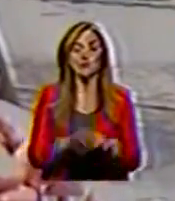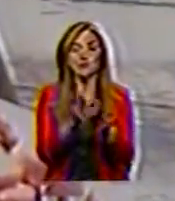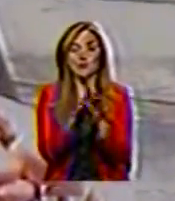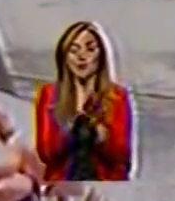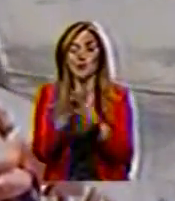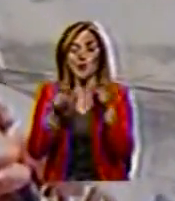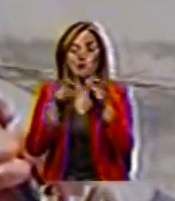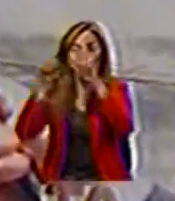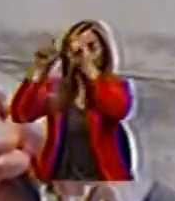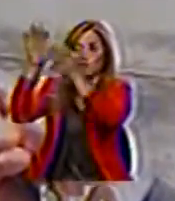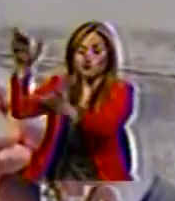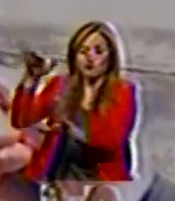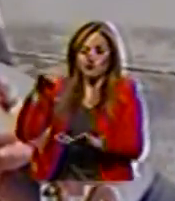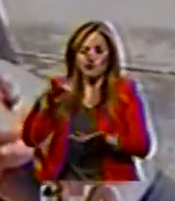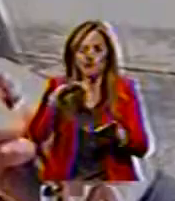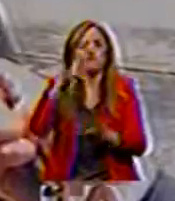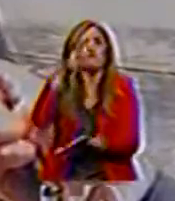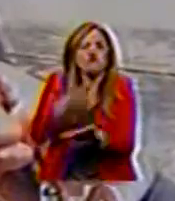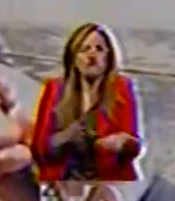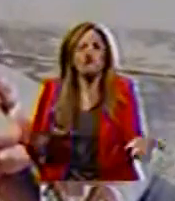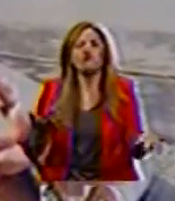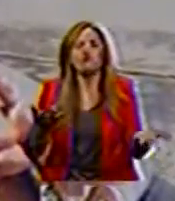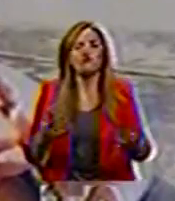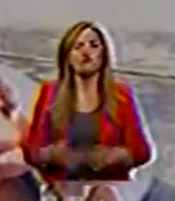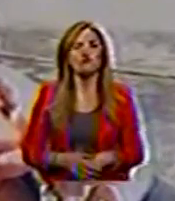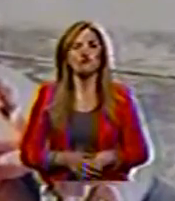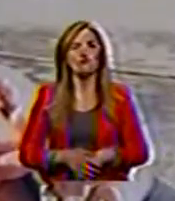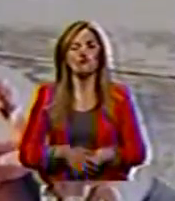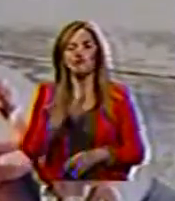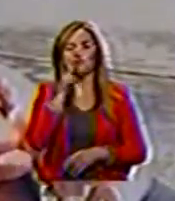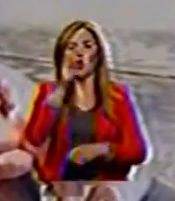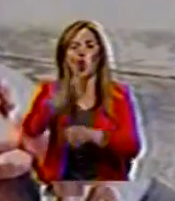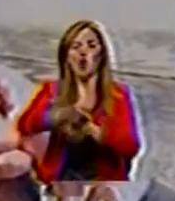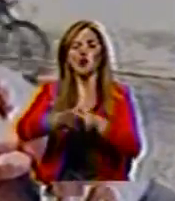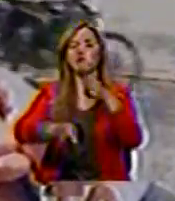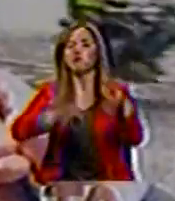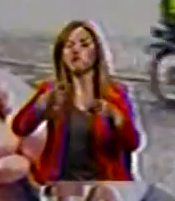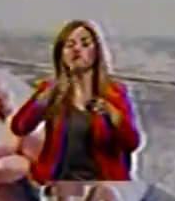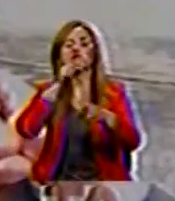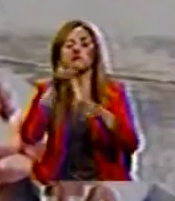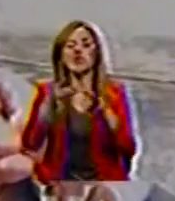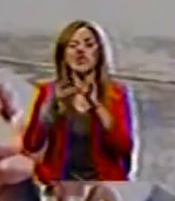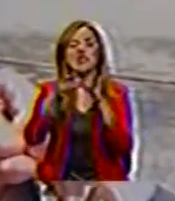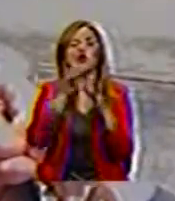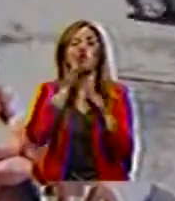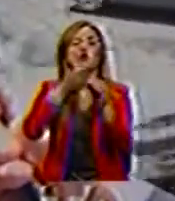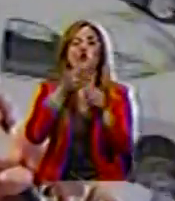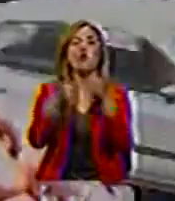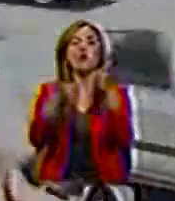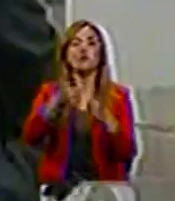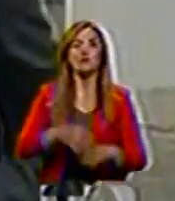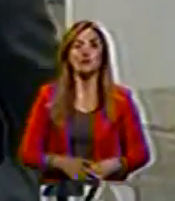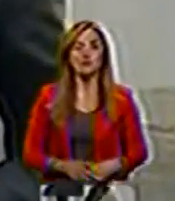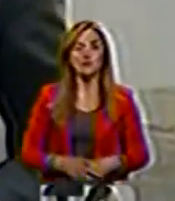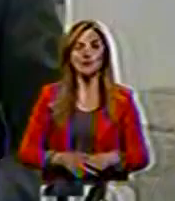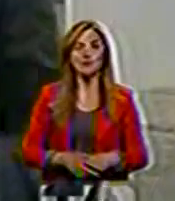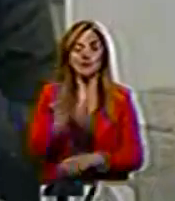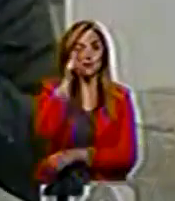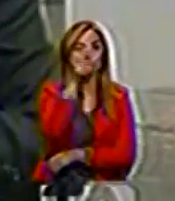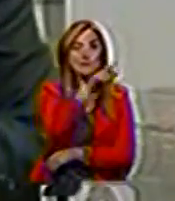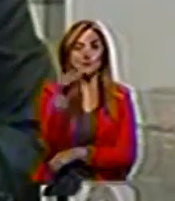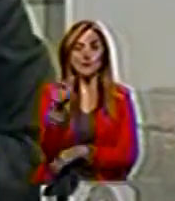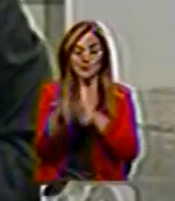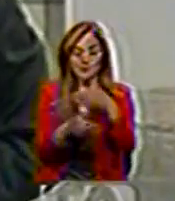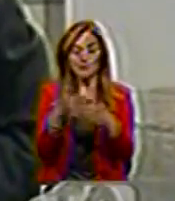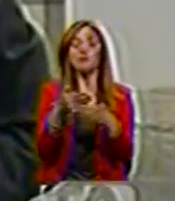los proveedores y ver qué pasó en cada uno de los casos, quién dio las directrices y cómo se dieron las directrices y con qué finalidad. La Fiscalía dentro de